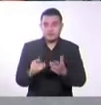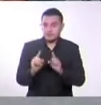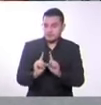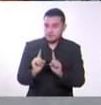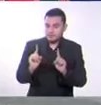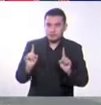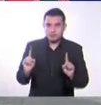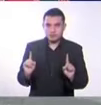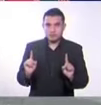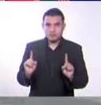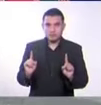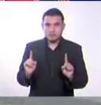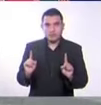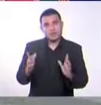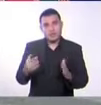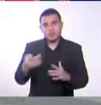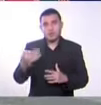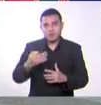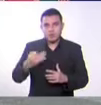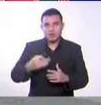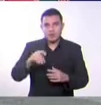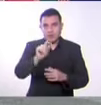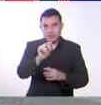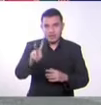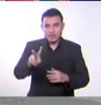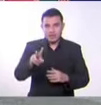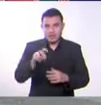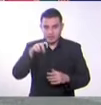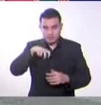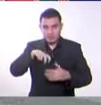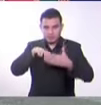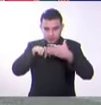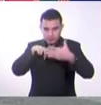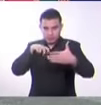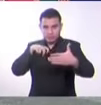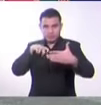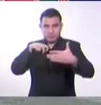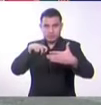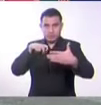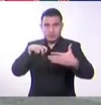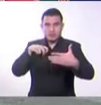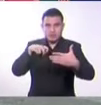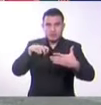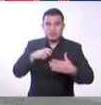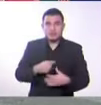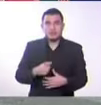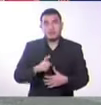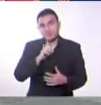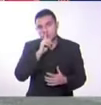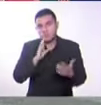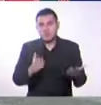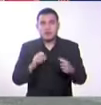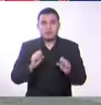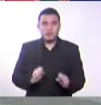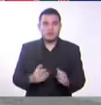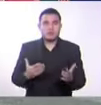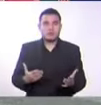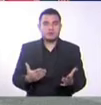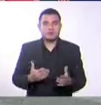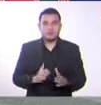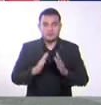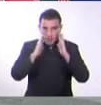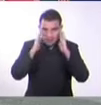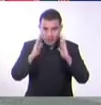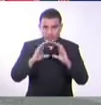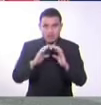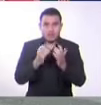entre el televisor, que por favor sus familias guarden un poquito de silencio para que podamos escuchar la clase y todos